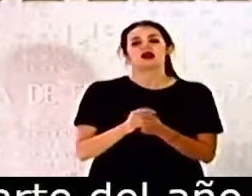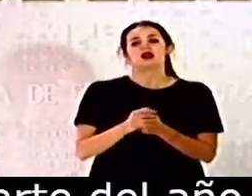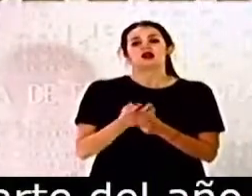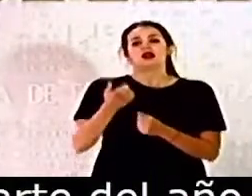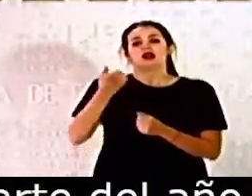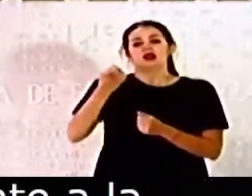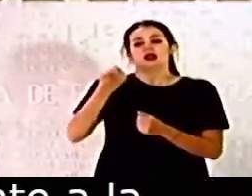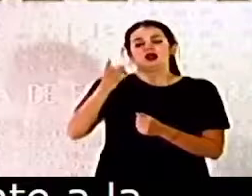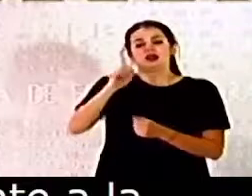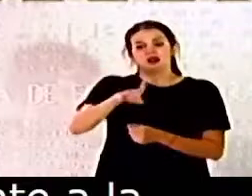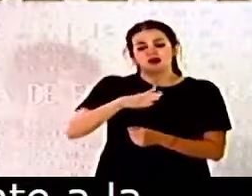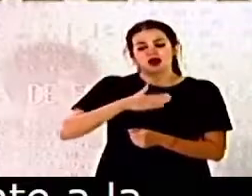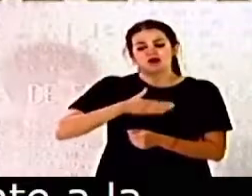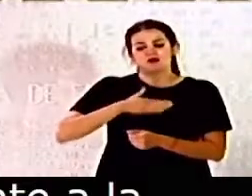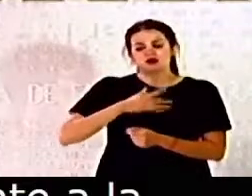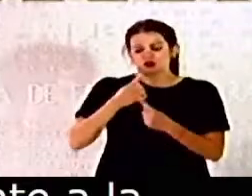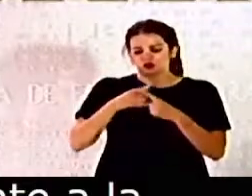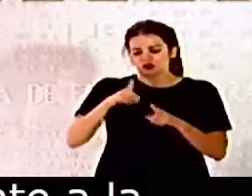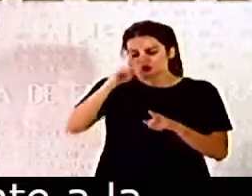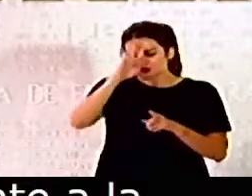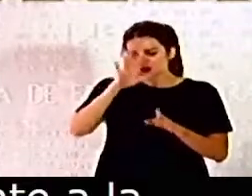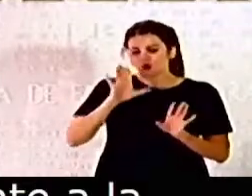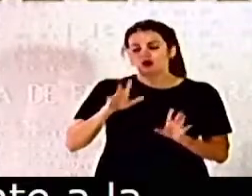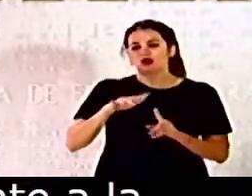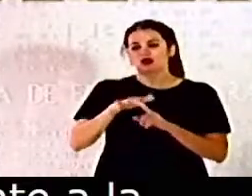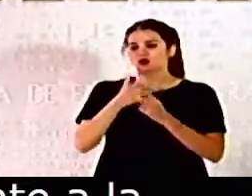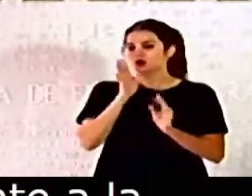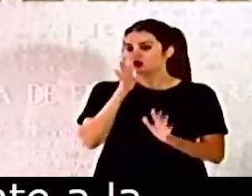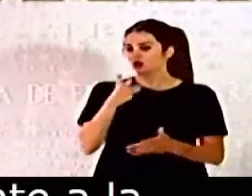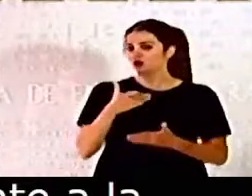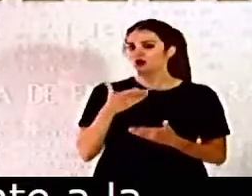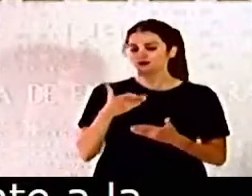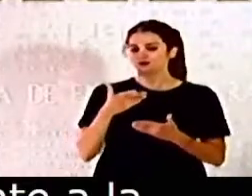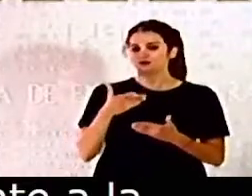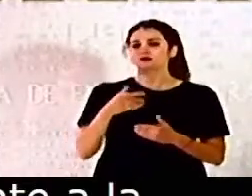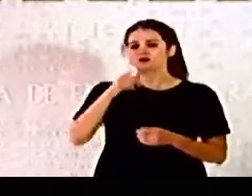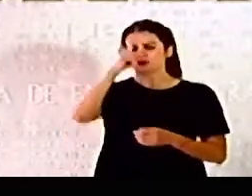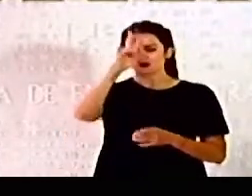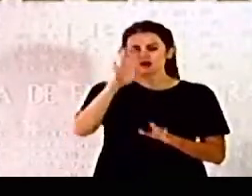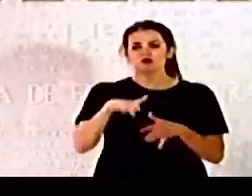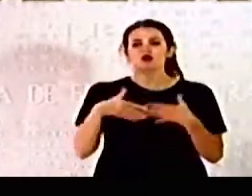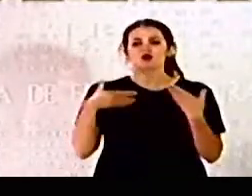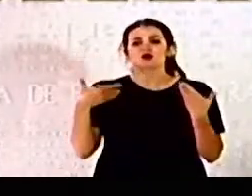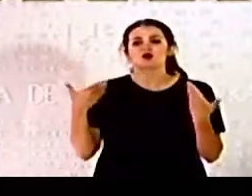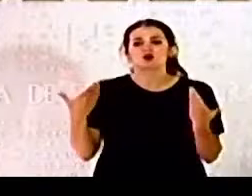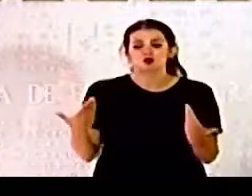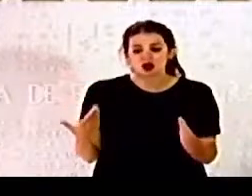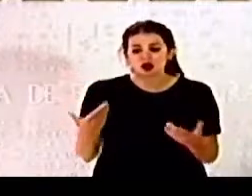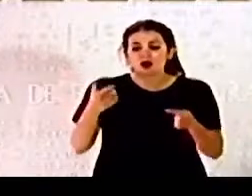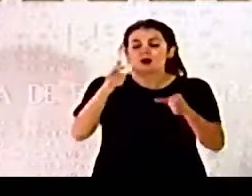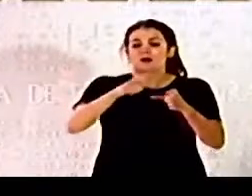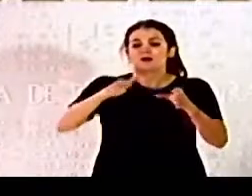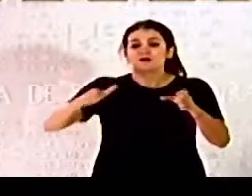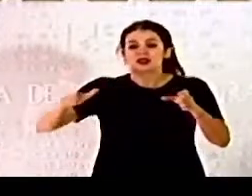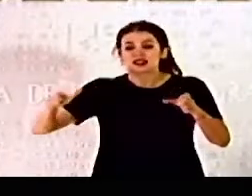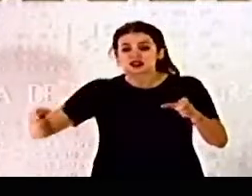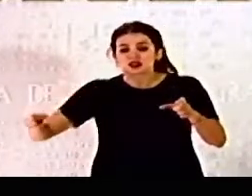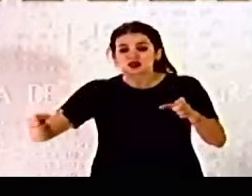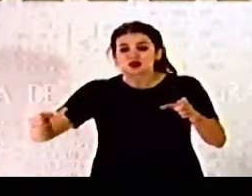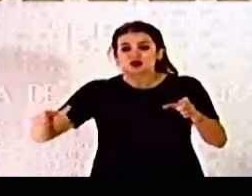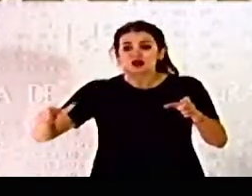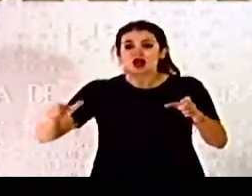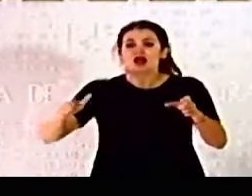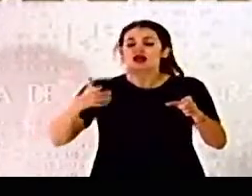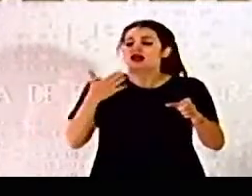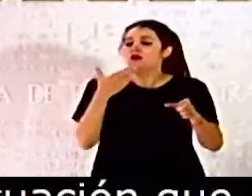a mí me preocupa una cosa de la situación que estamos viviendo, y es que se están infectando muchísimas personas candidatas a vacunarse.